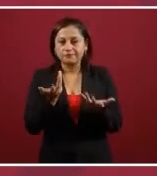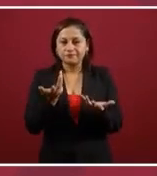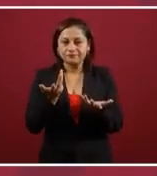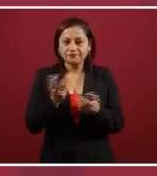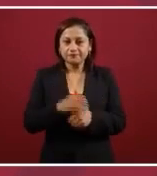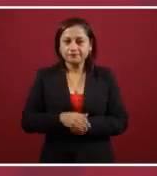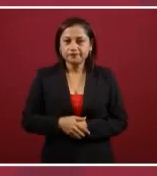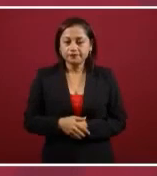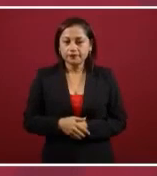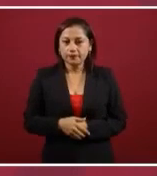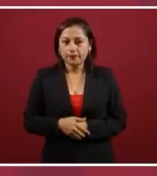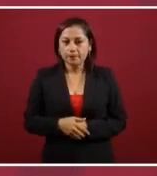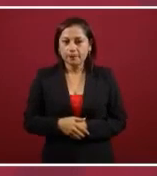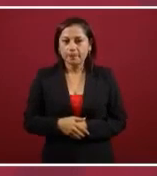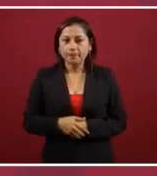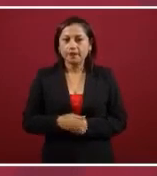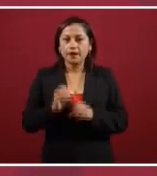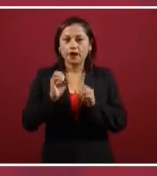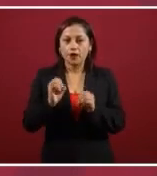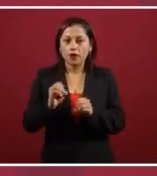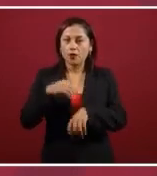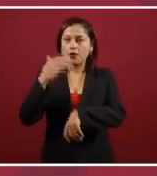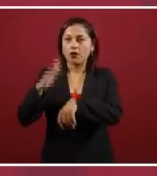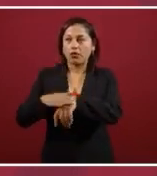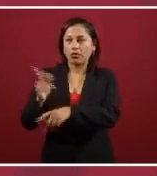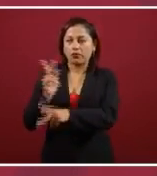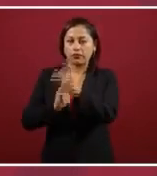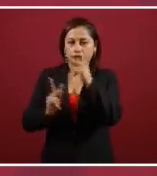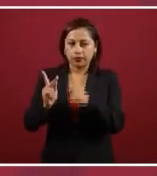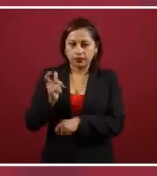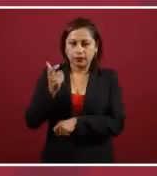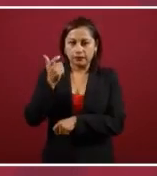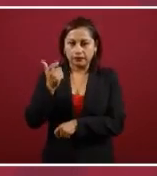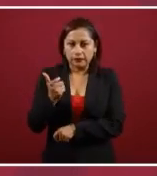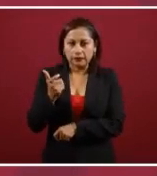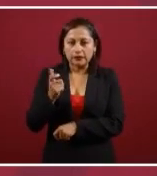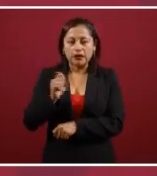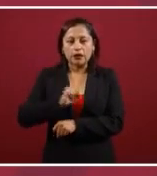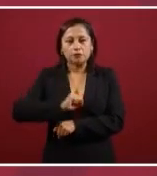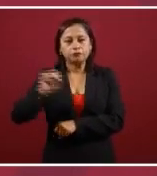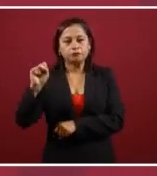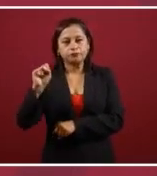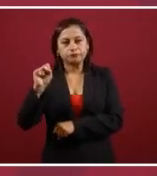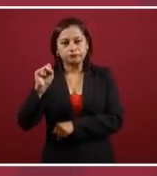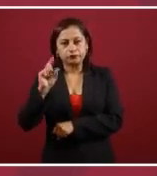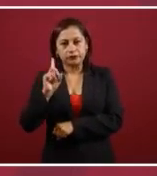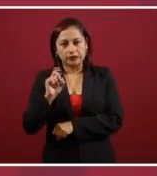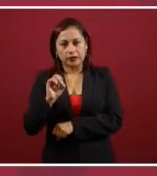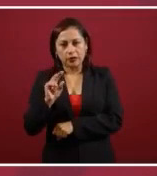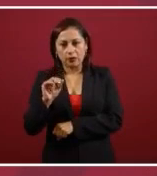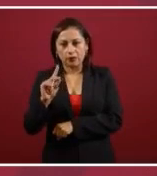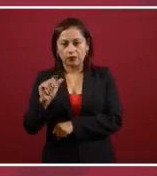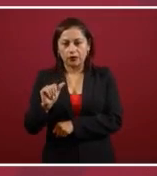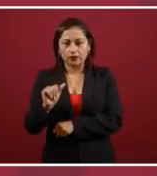pedir prestado, aumentar la deuda como era antes, eso ya